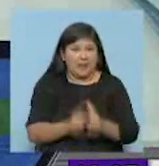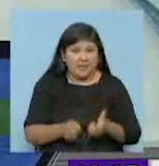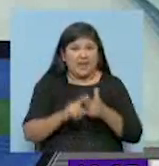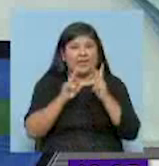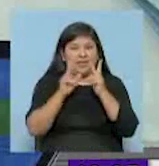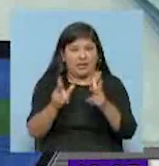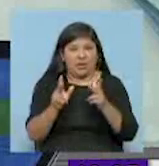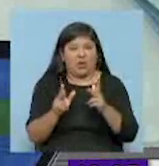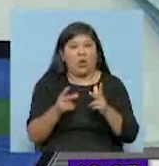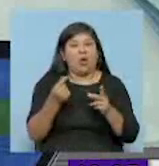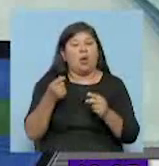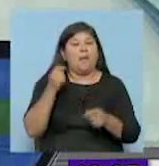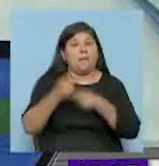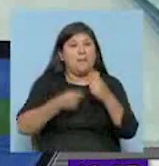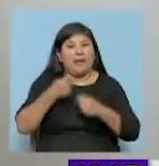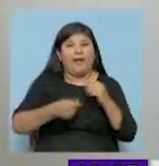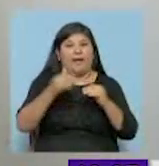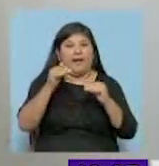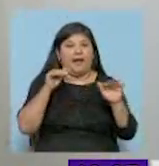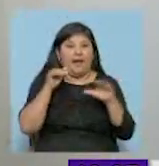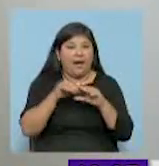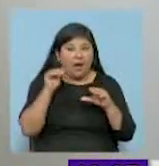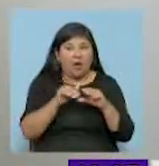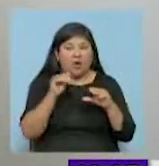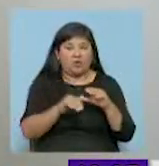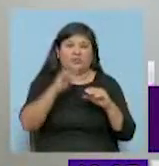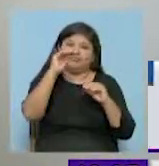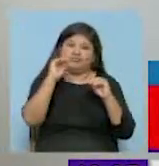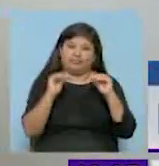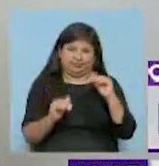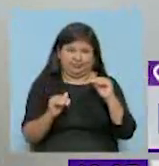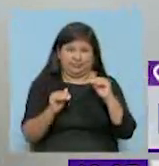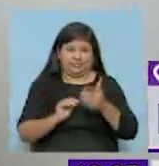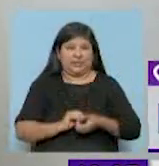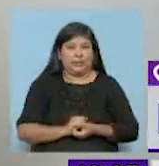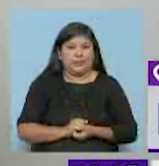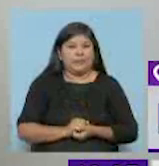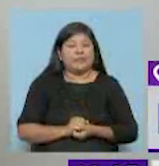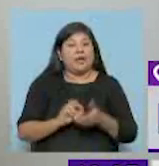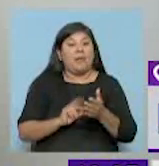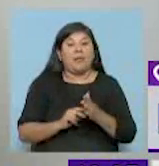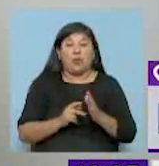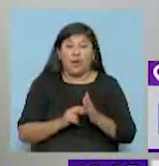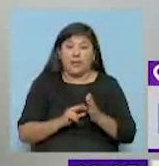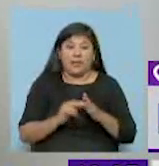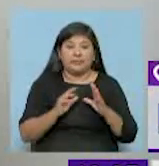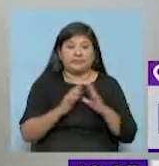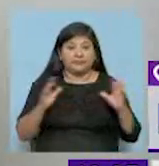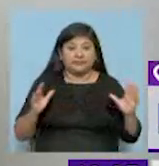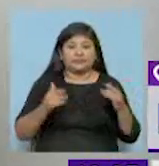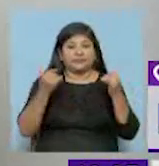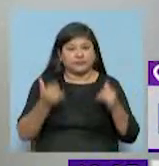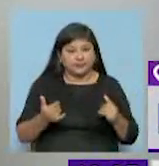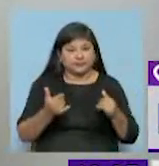los planes de ahorro. La verdad, está el panorama muy, muy complicado. Llevamos el 5º mes consecutivo en lo que va del